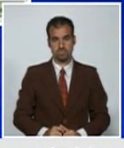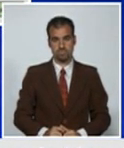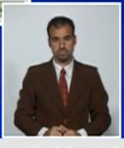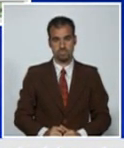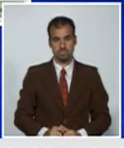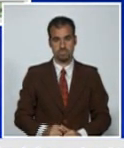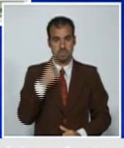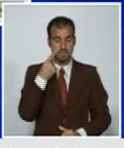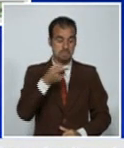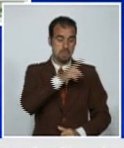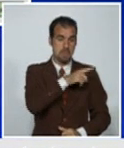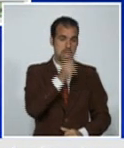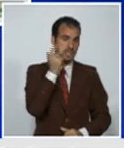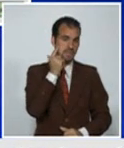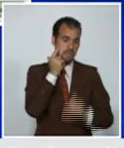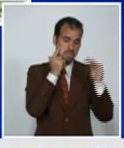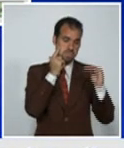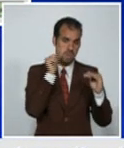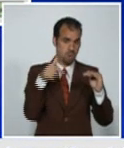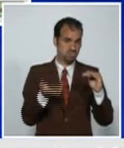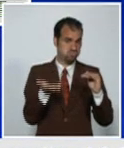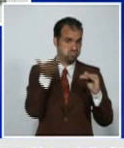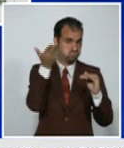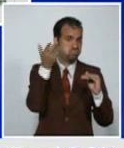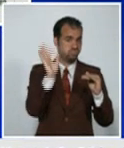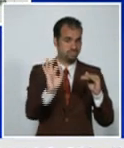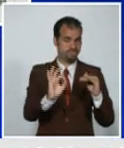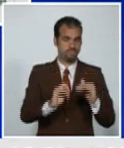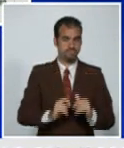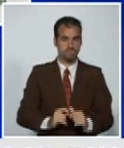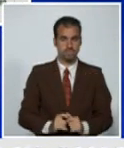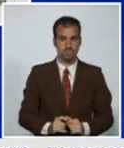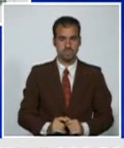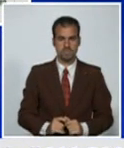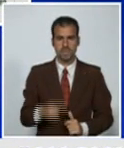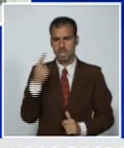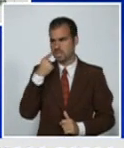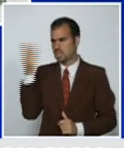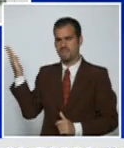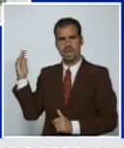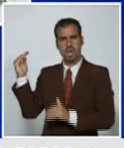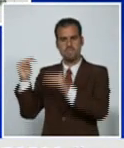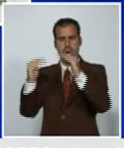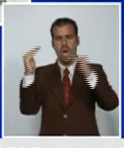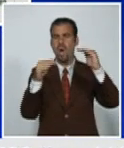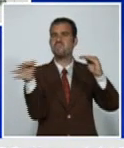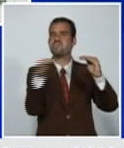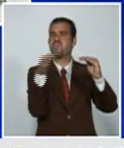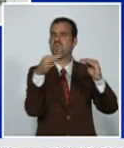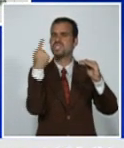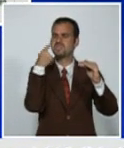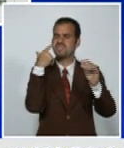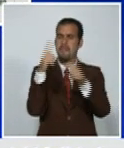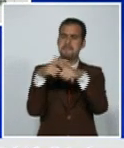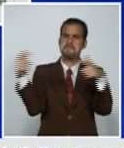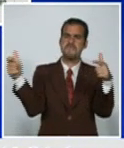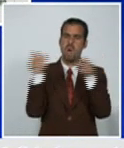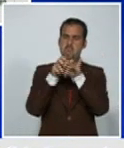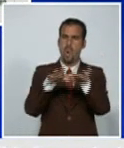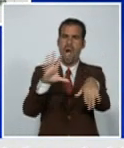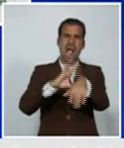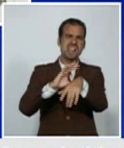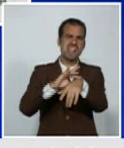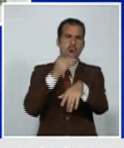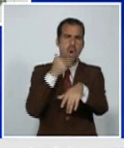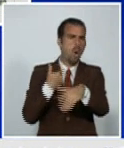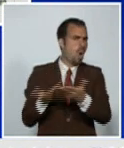del día de ayer. Los municipios que aportan prácticamente el 50% de la incidencia